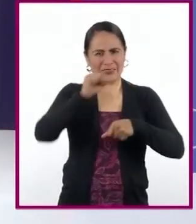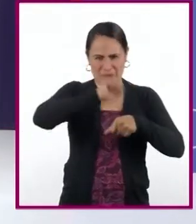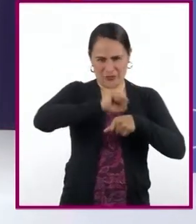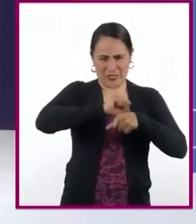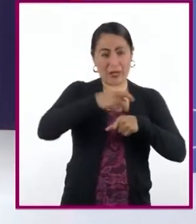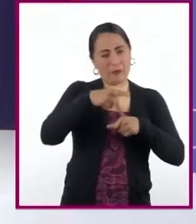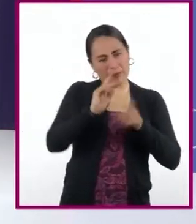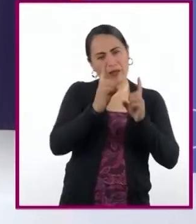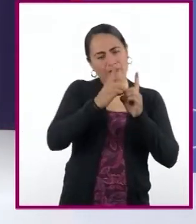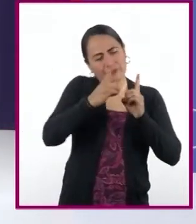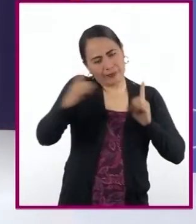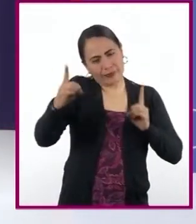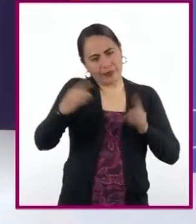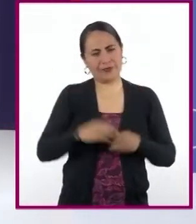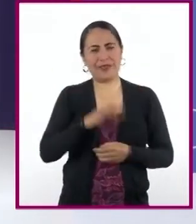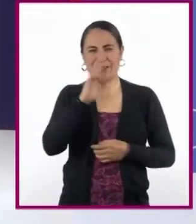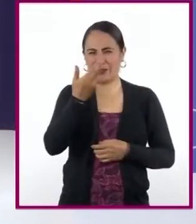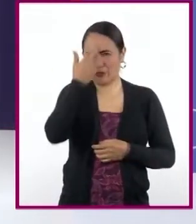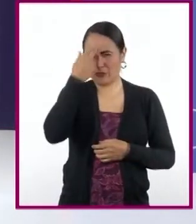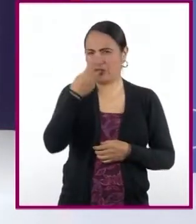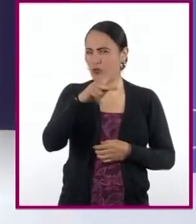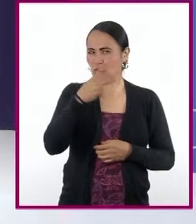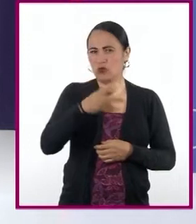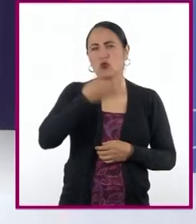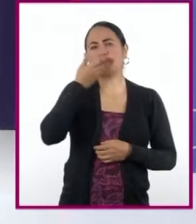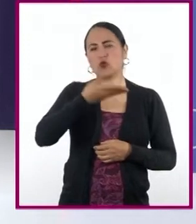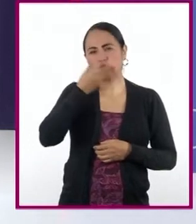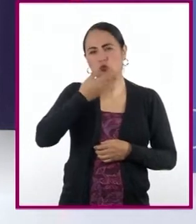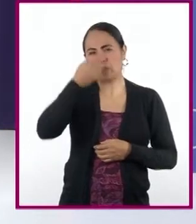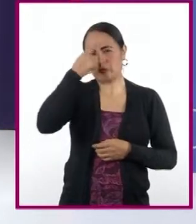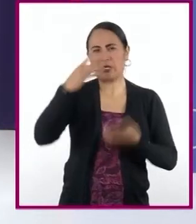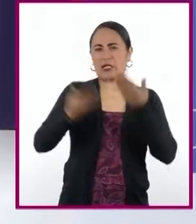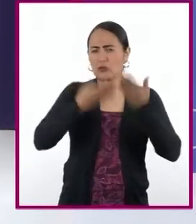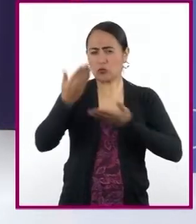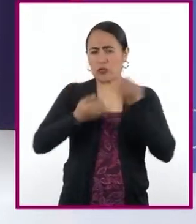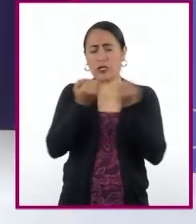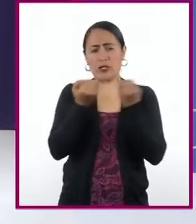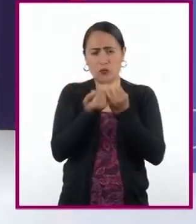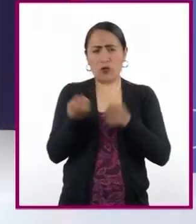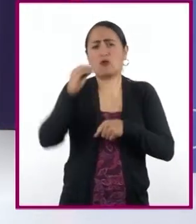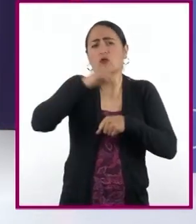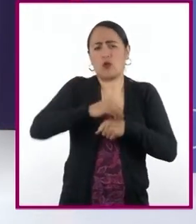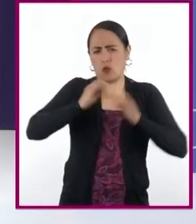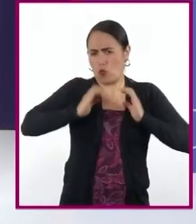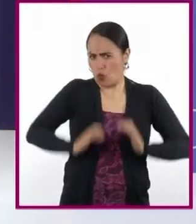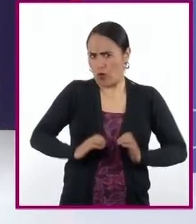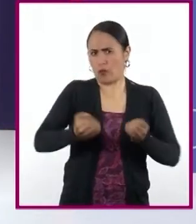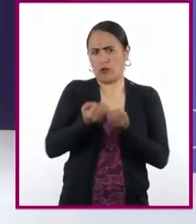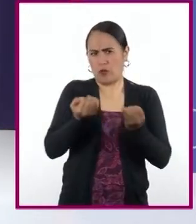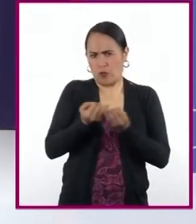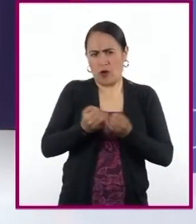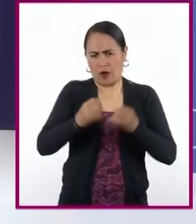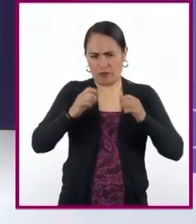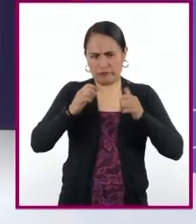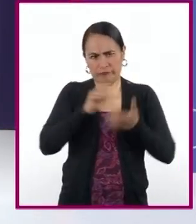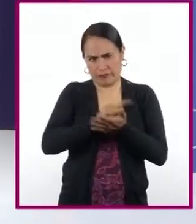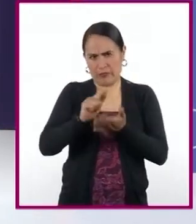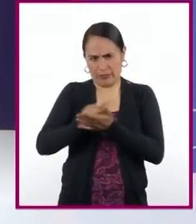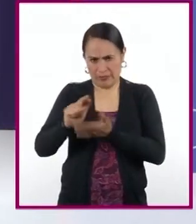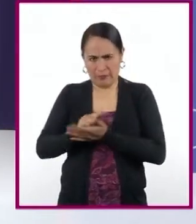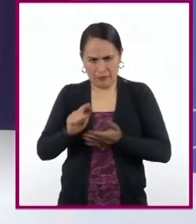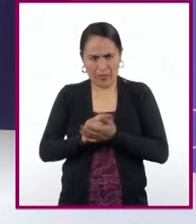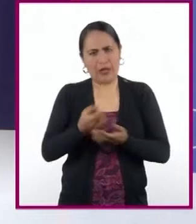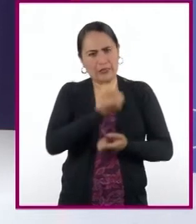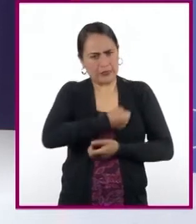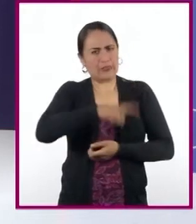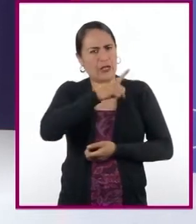distancia. Recuerden que sus hábitos de estudio deben sumar hábitos de higiene y de actividad física, además de que es conveniente, dentro